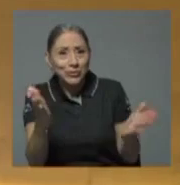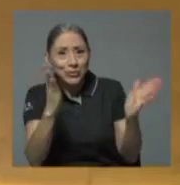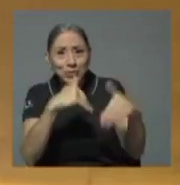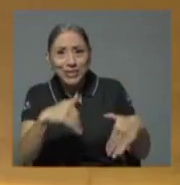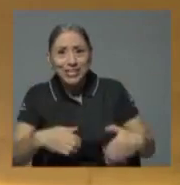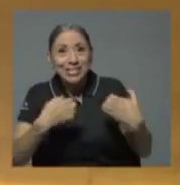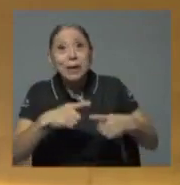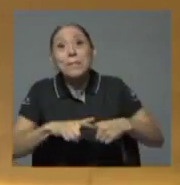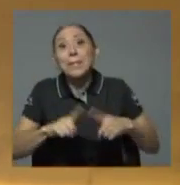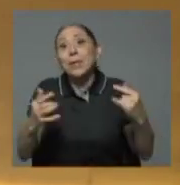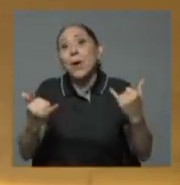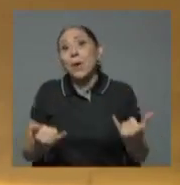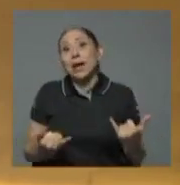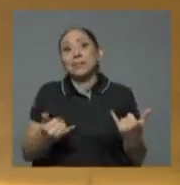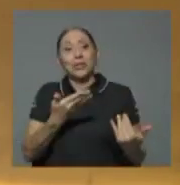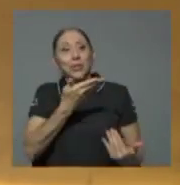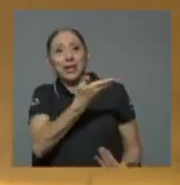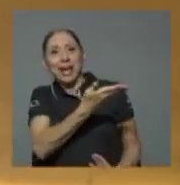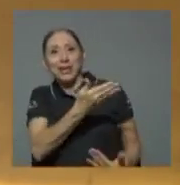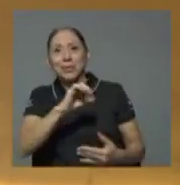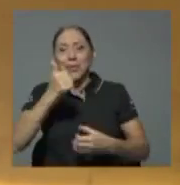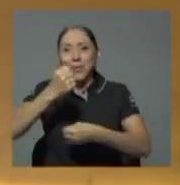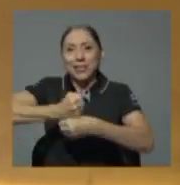otras tareas